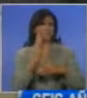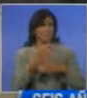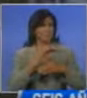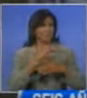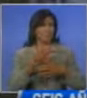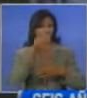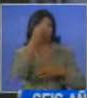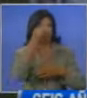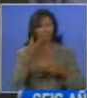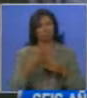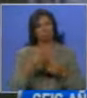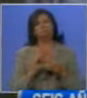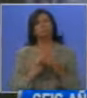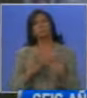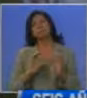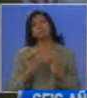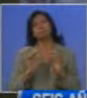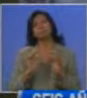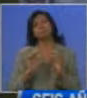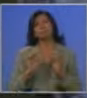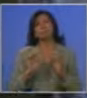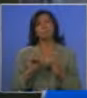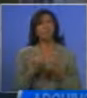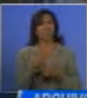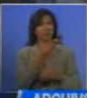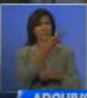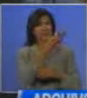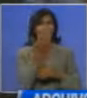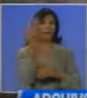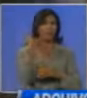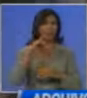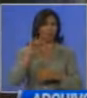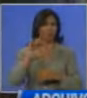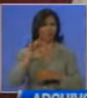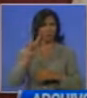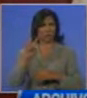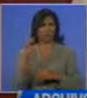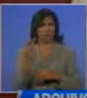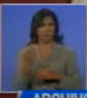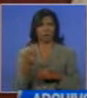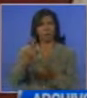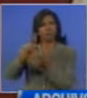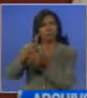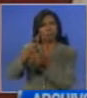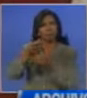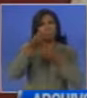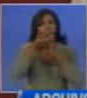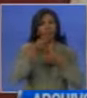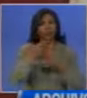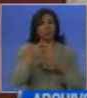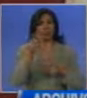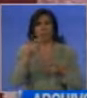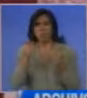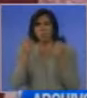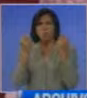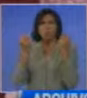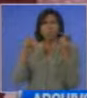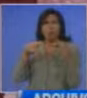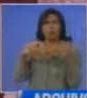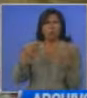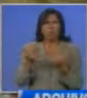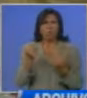Sotomayor. Así informaba el noticiero 24 horas a finales de julio de 2012. Un hecho que conmocionó la opinión pública en